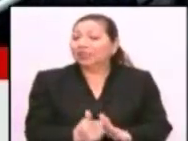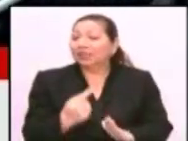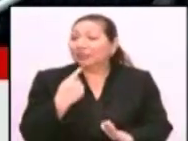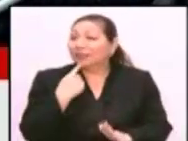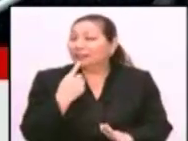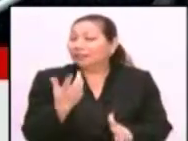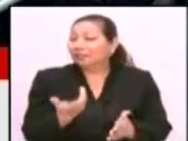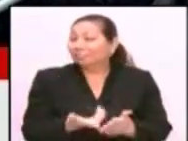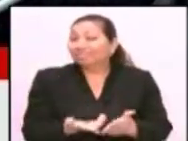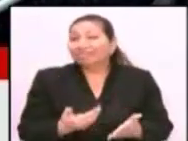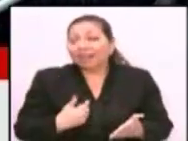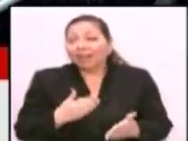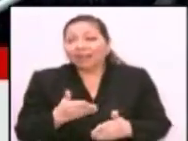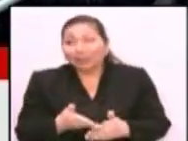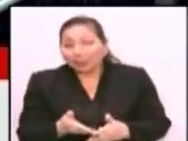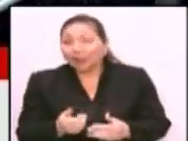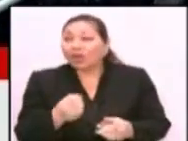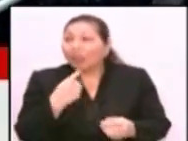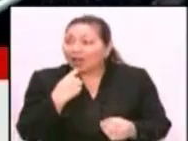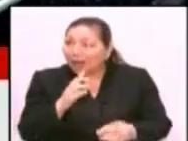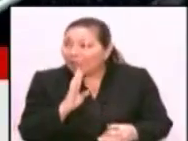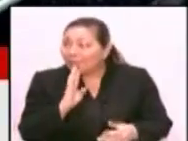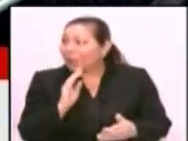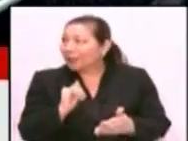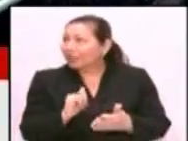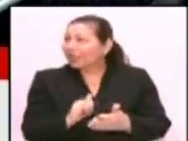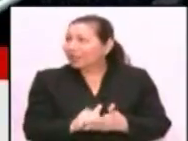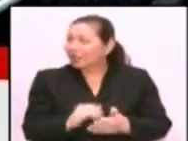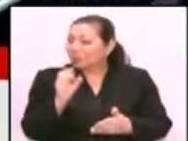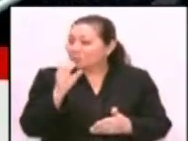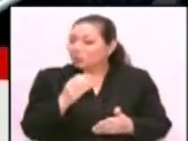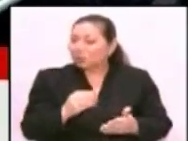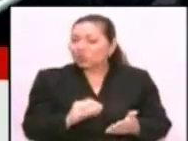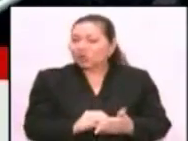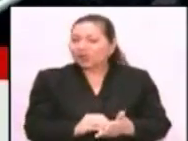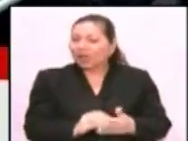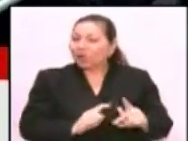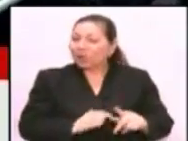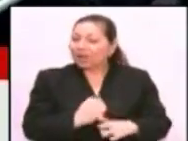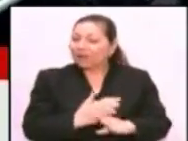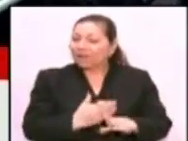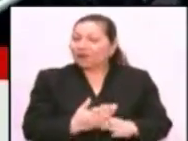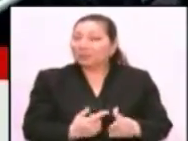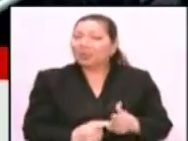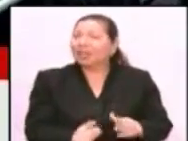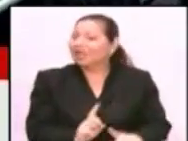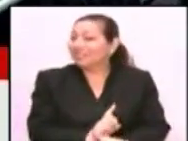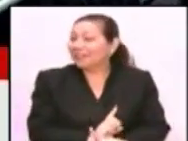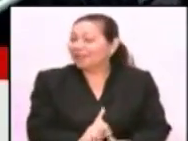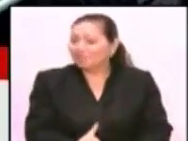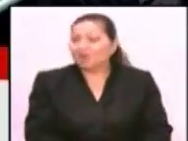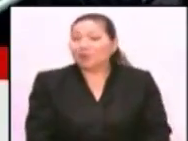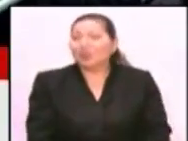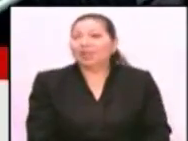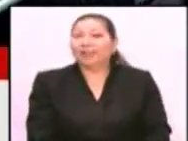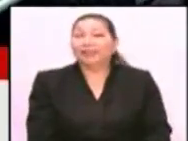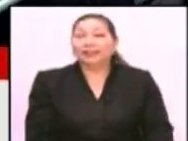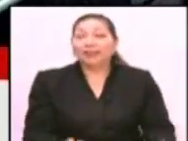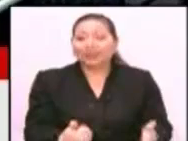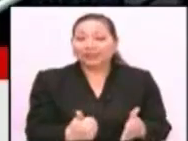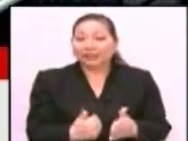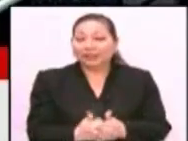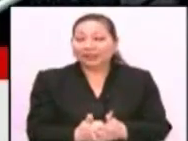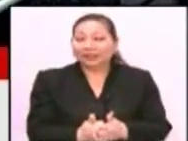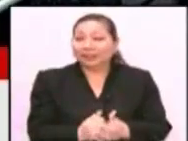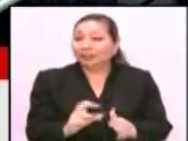tal cosa y claro, hay que ir, convencerlo, hablar y buscar en el INPE alguna fórmula que tampoco le impida